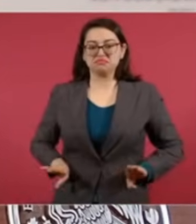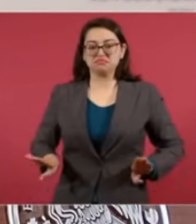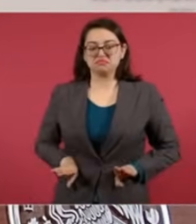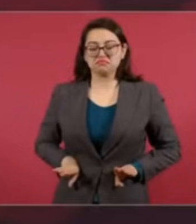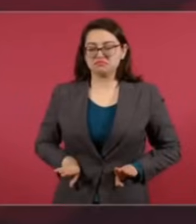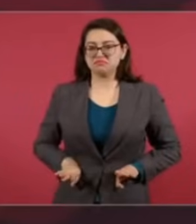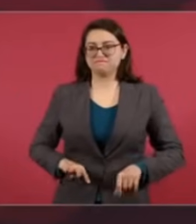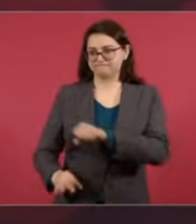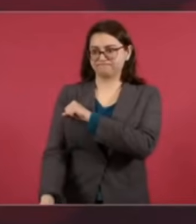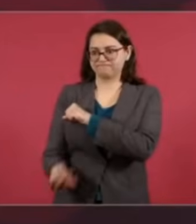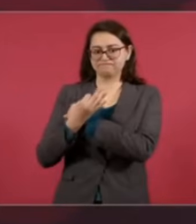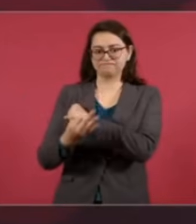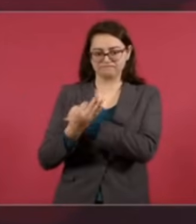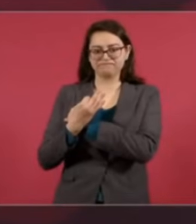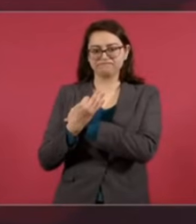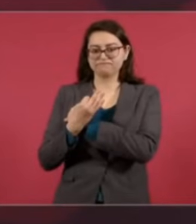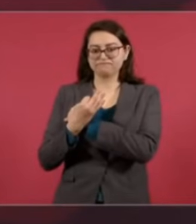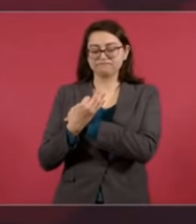Algo que es